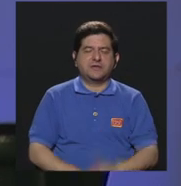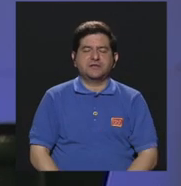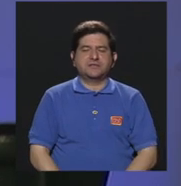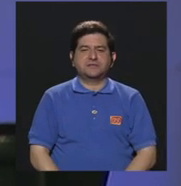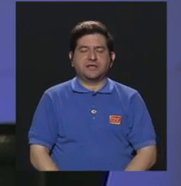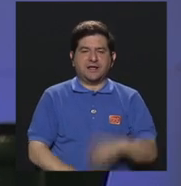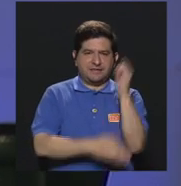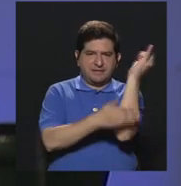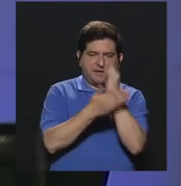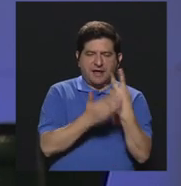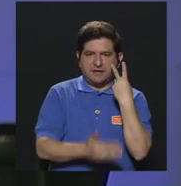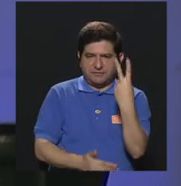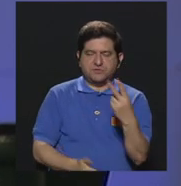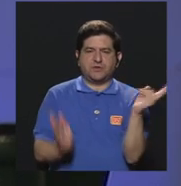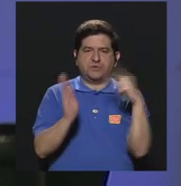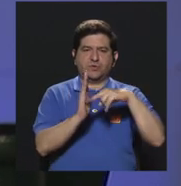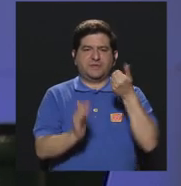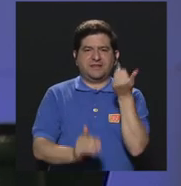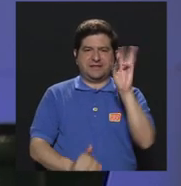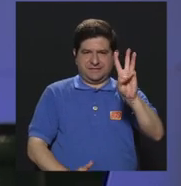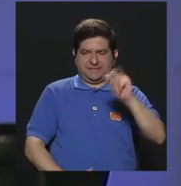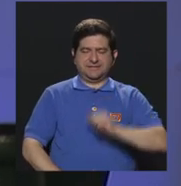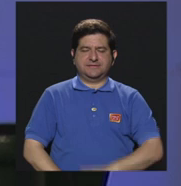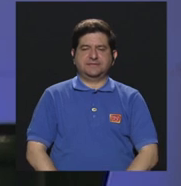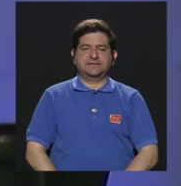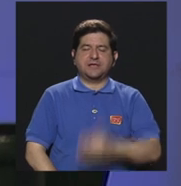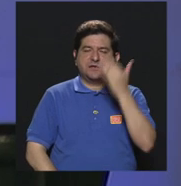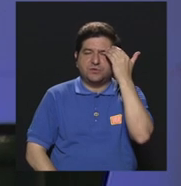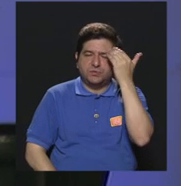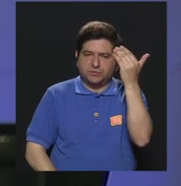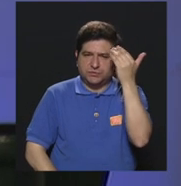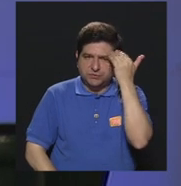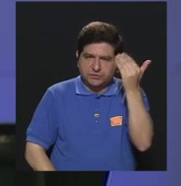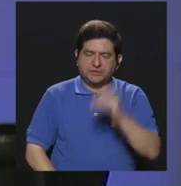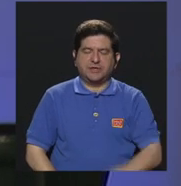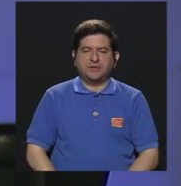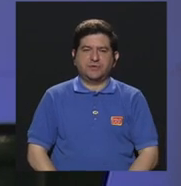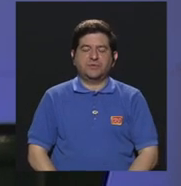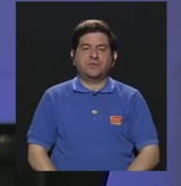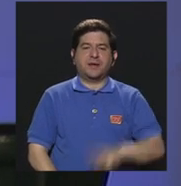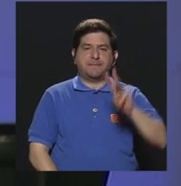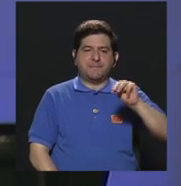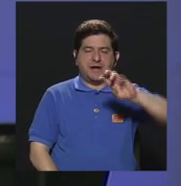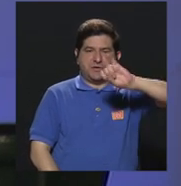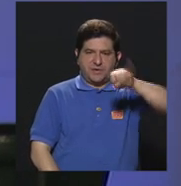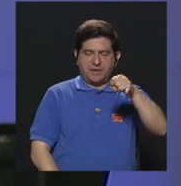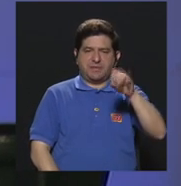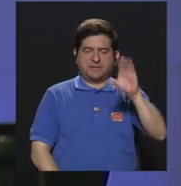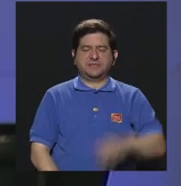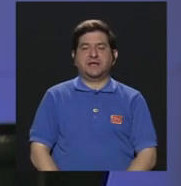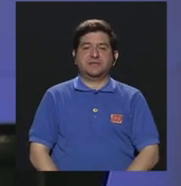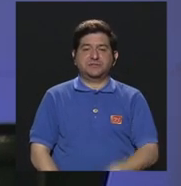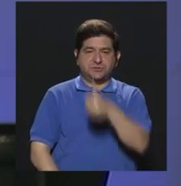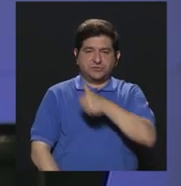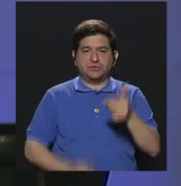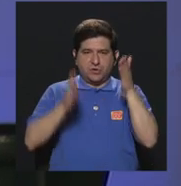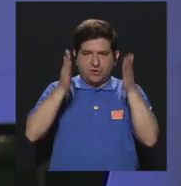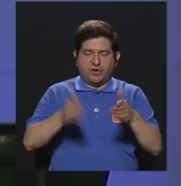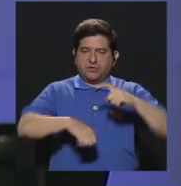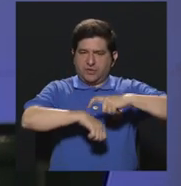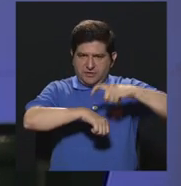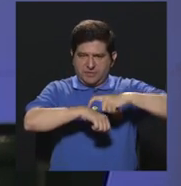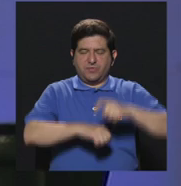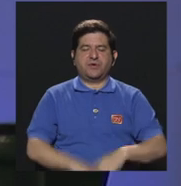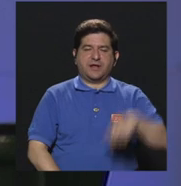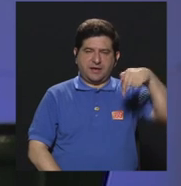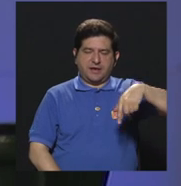Visuales 2016. Un saludo cordial a la máster Marjorie Jiménez Castro, rectora en ejercicio de la Universidad de